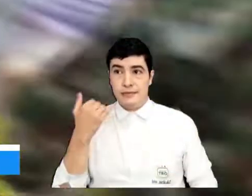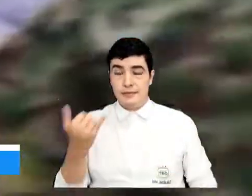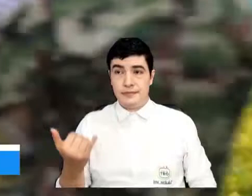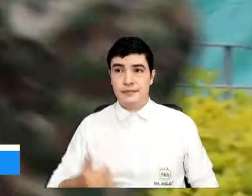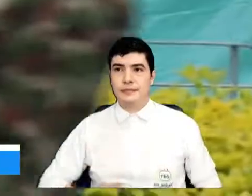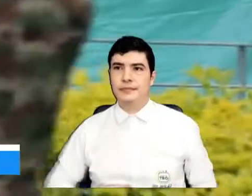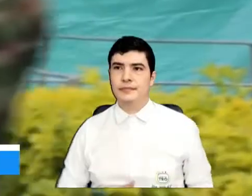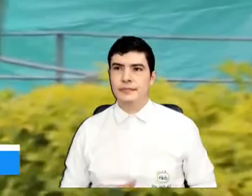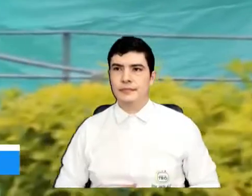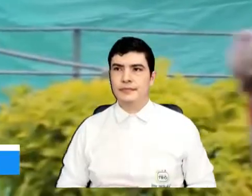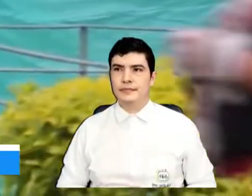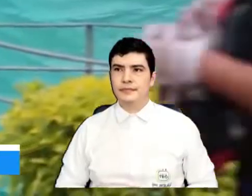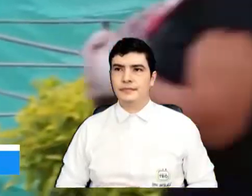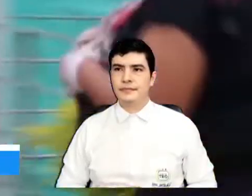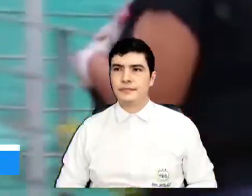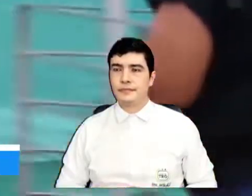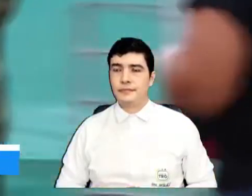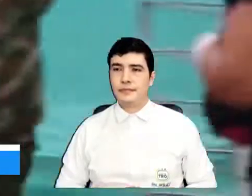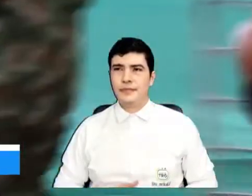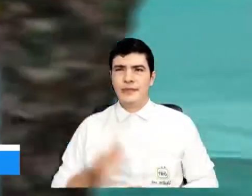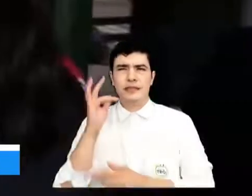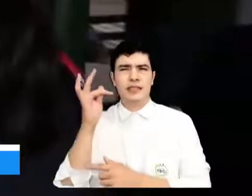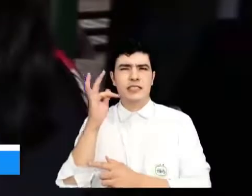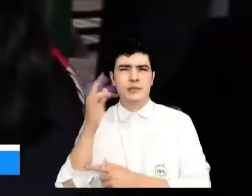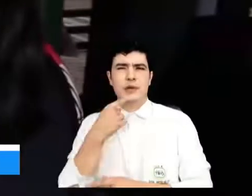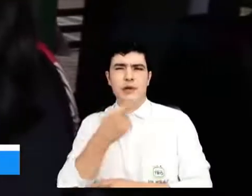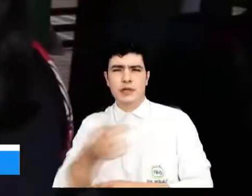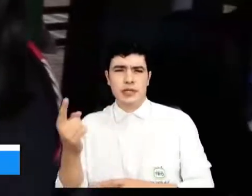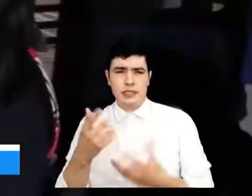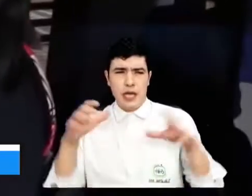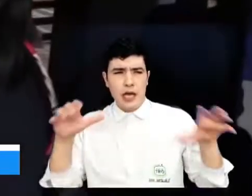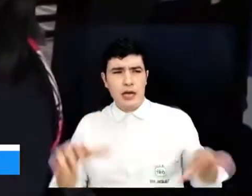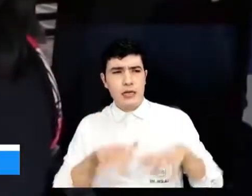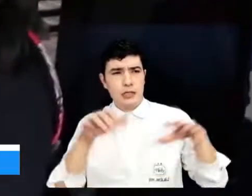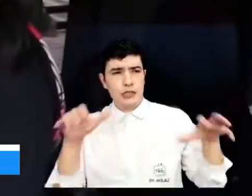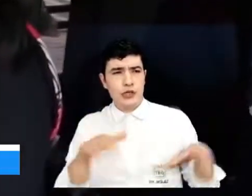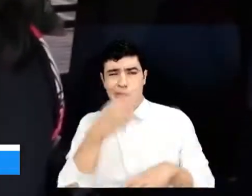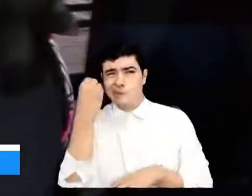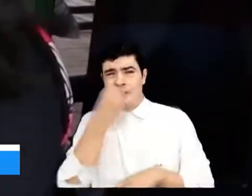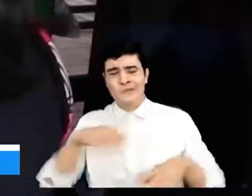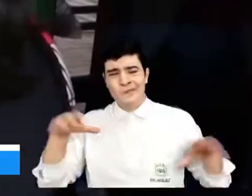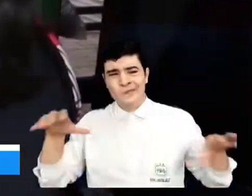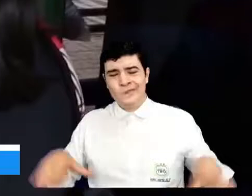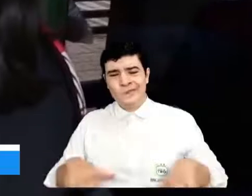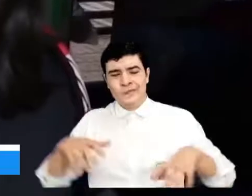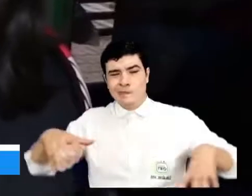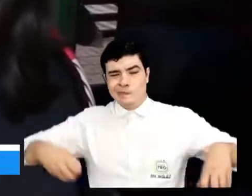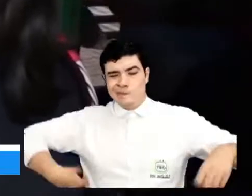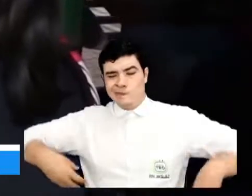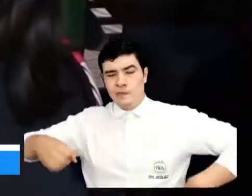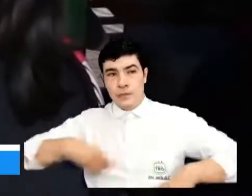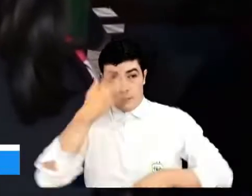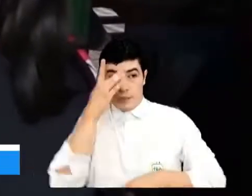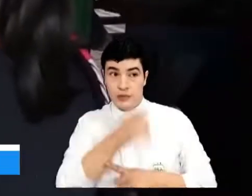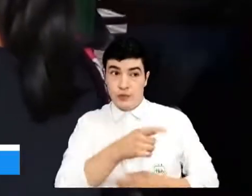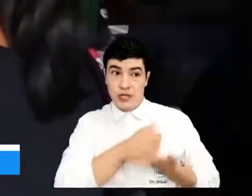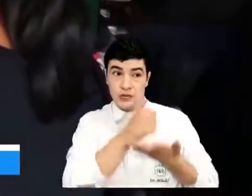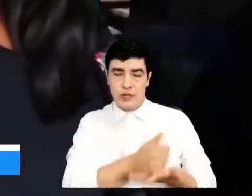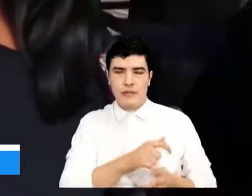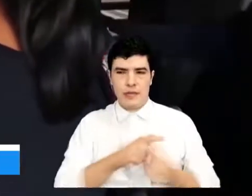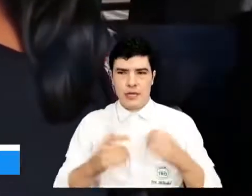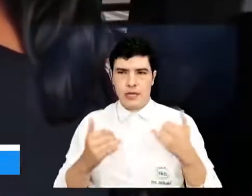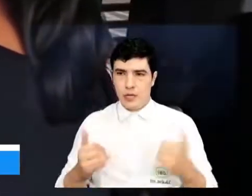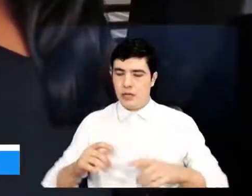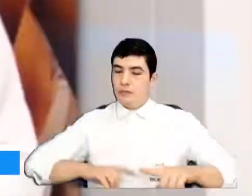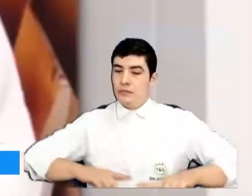versiones, la administración departamental aclaró que los actos públicos se han ajustado a la normatividad y se actuó con